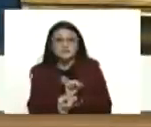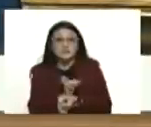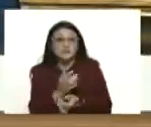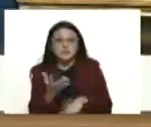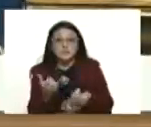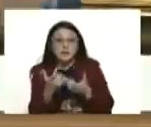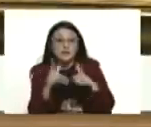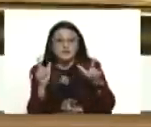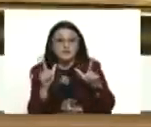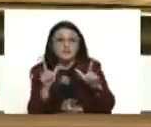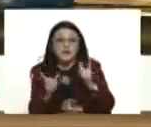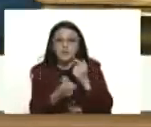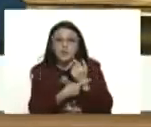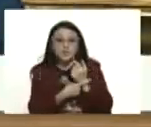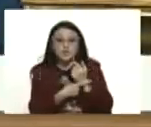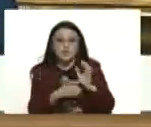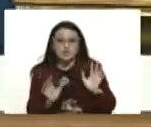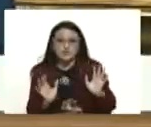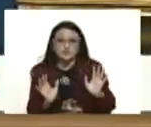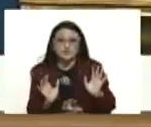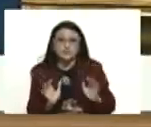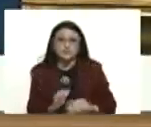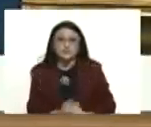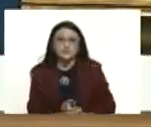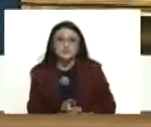pedir la libertad de Juan Guaidó, porque los veré.